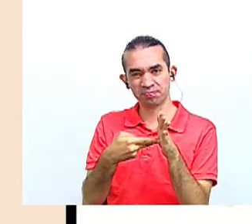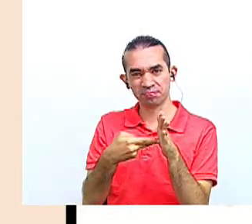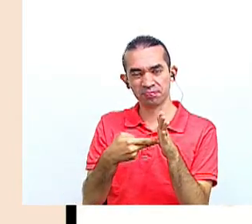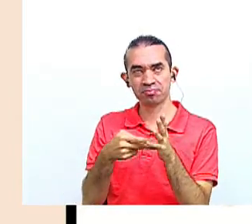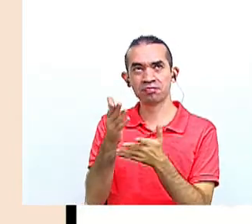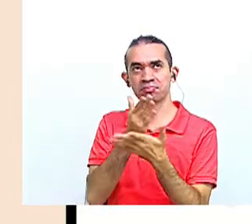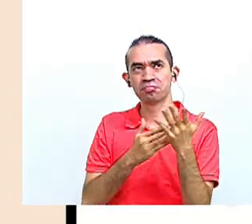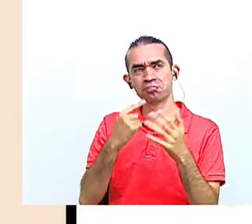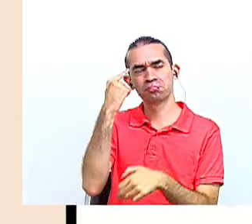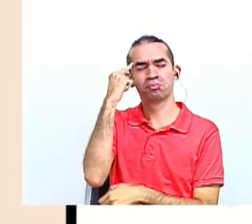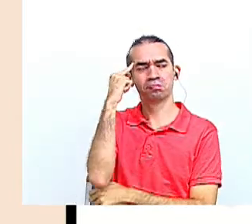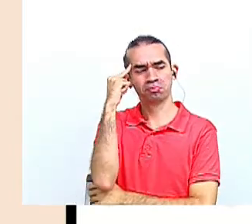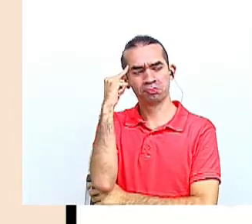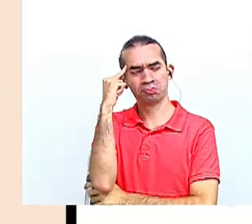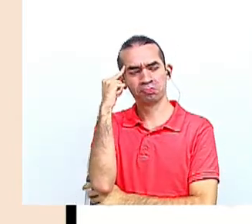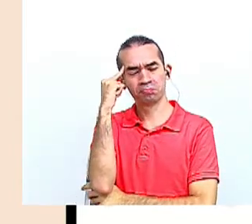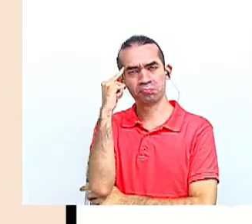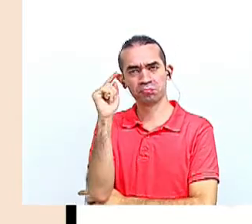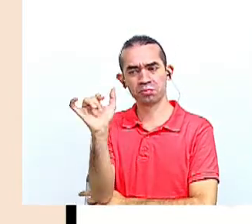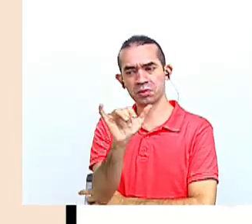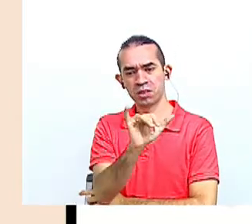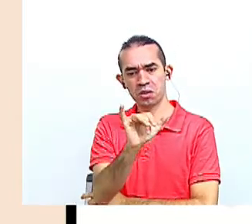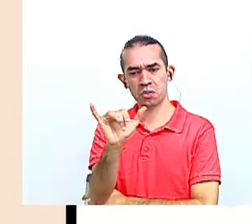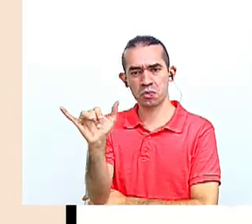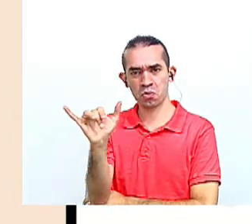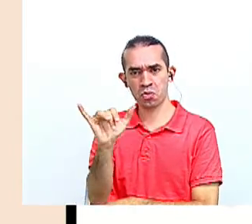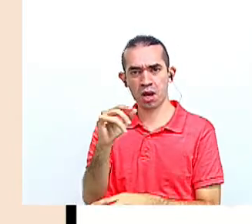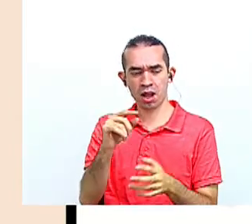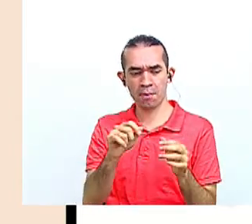algunos pensamos en igual medida.